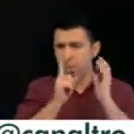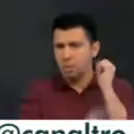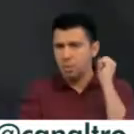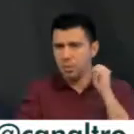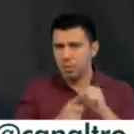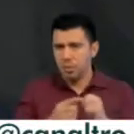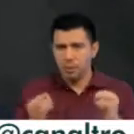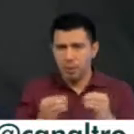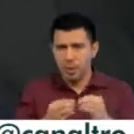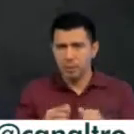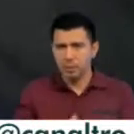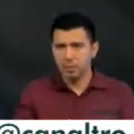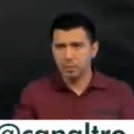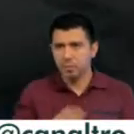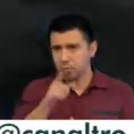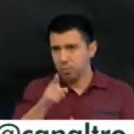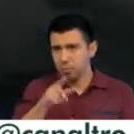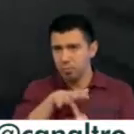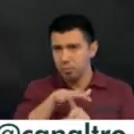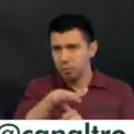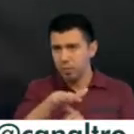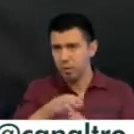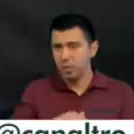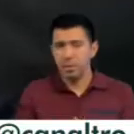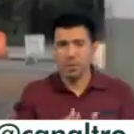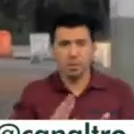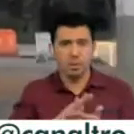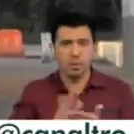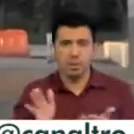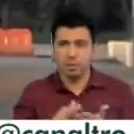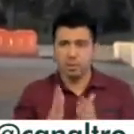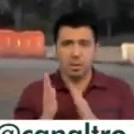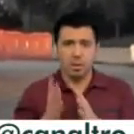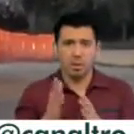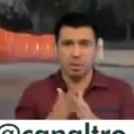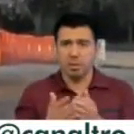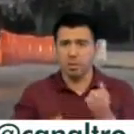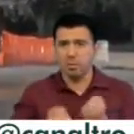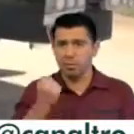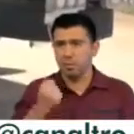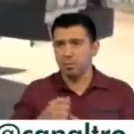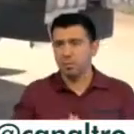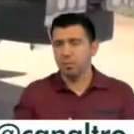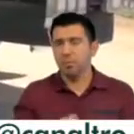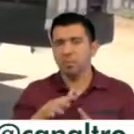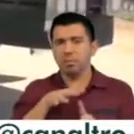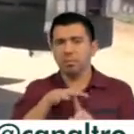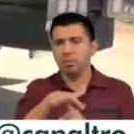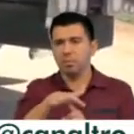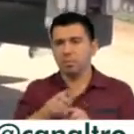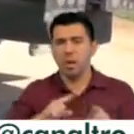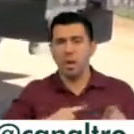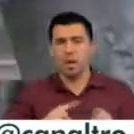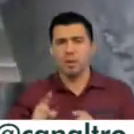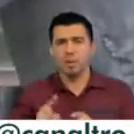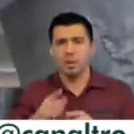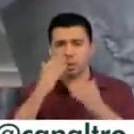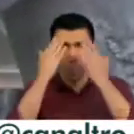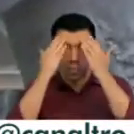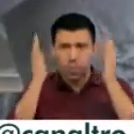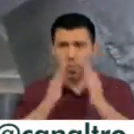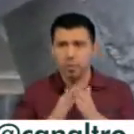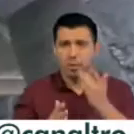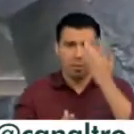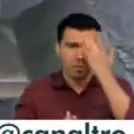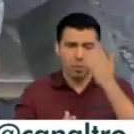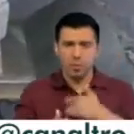Ya tenemos aquí uno que afecta a la seguridad pública, como es el tráfico de esta clase de sustancias, y otro que afecta el hecho de la administración pública por el